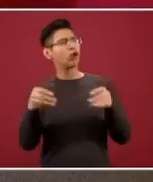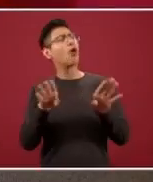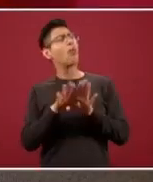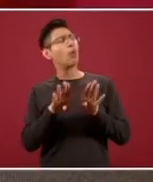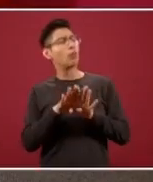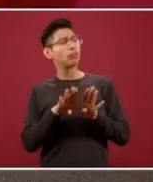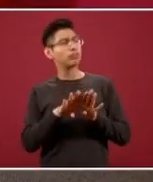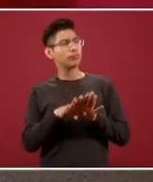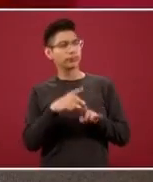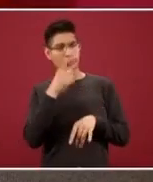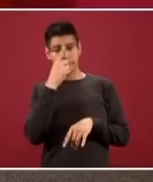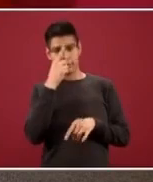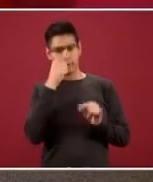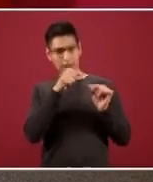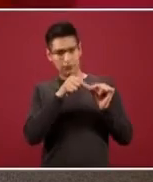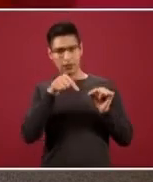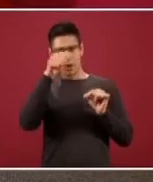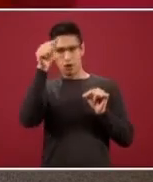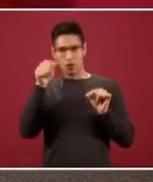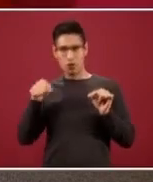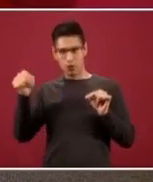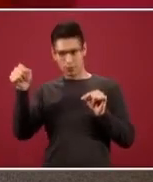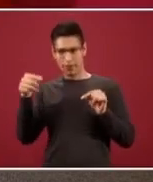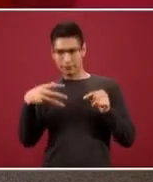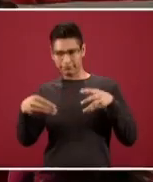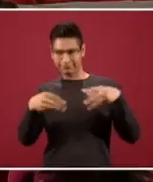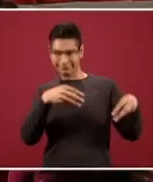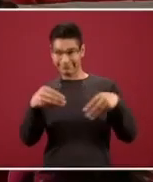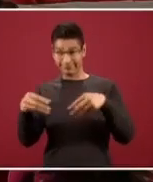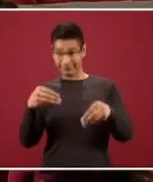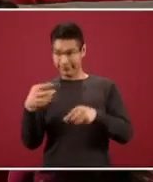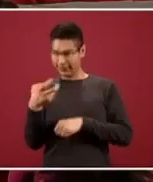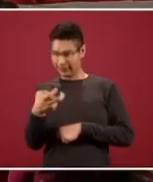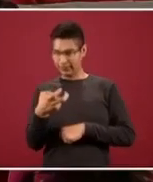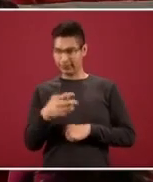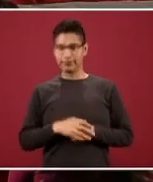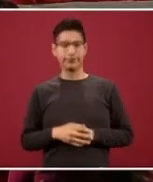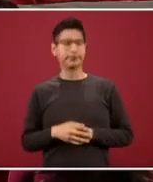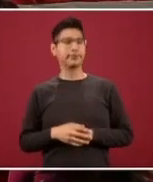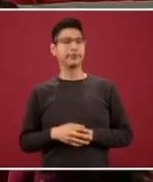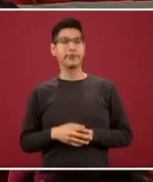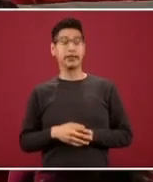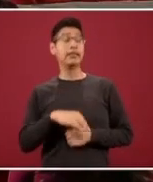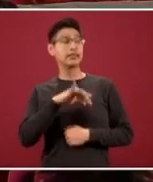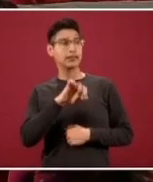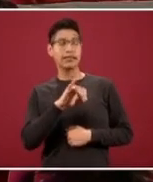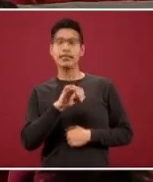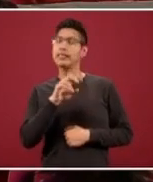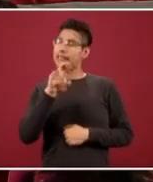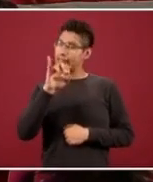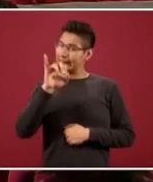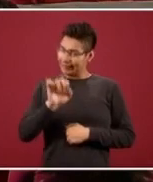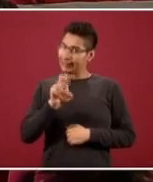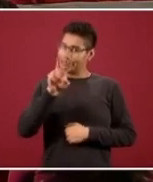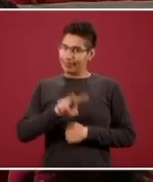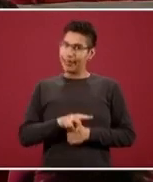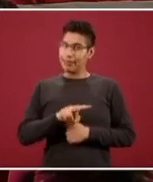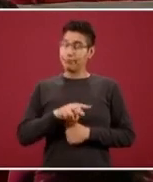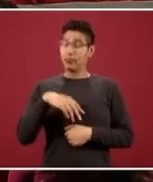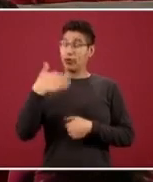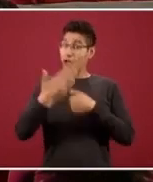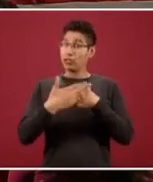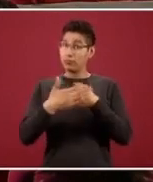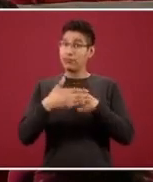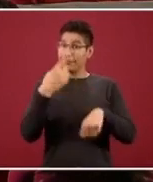tendencia de la curva epidémica, Ajá, sí. definitivamente la tendencia va a crecer, no hay de